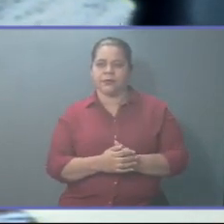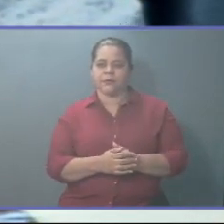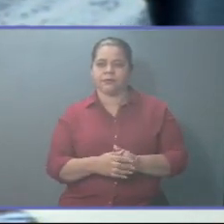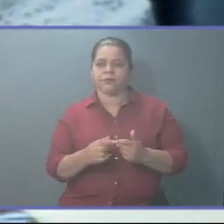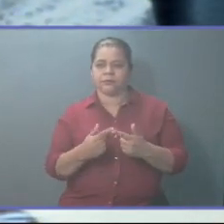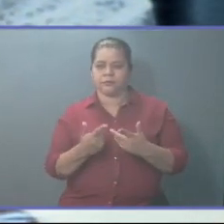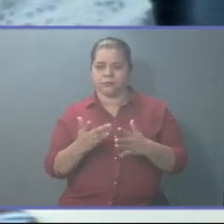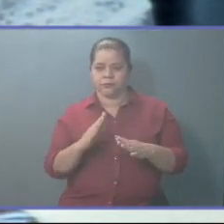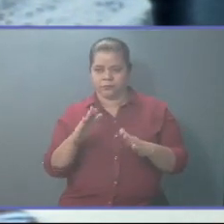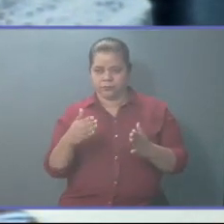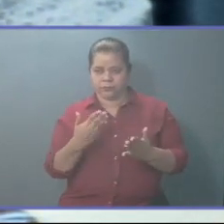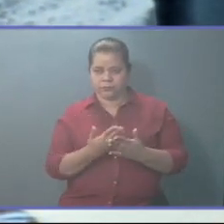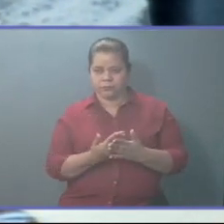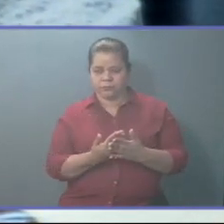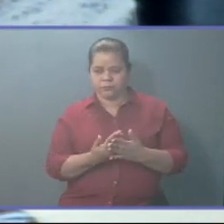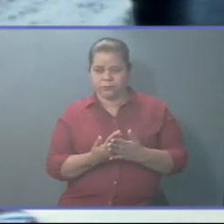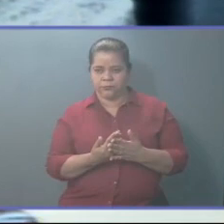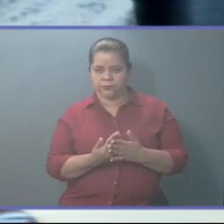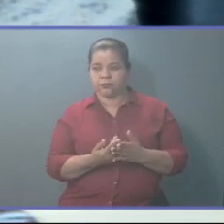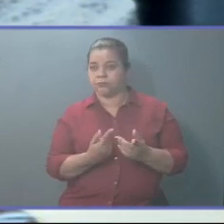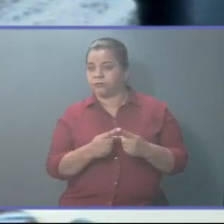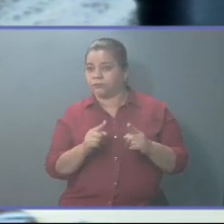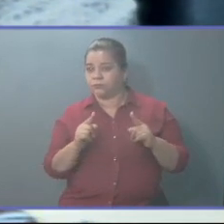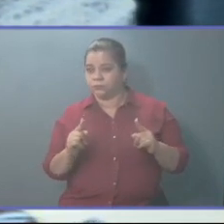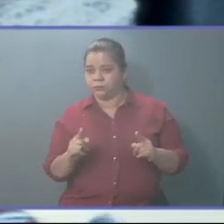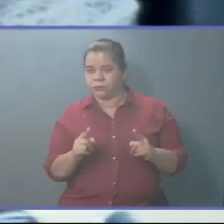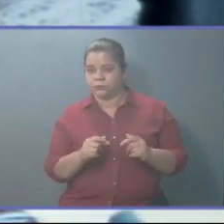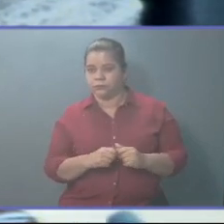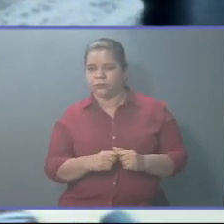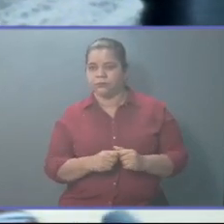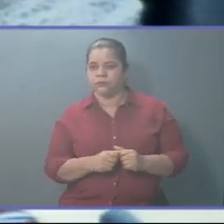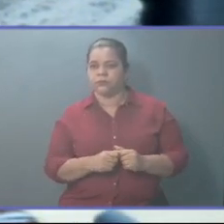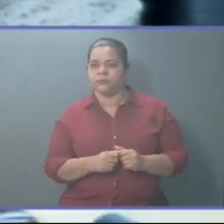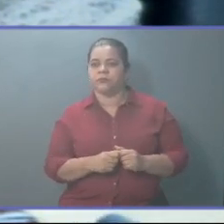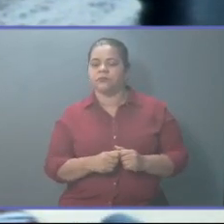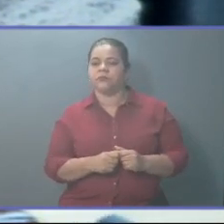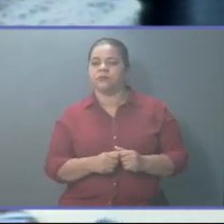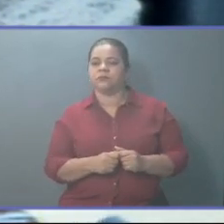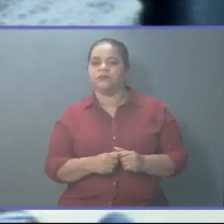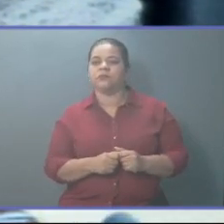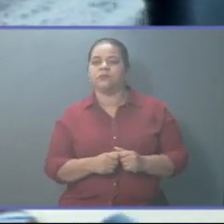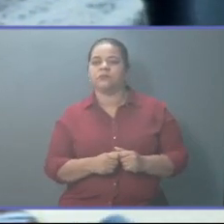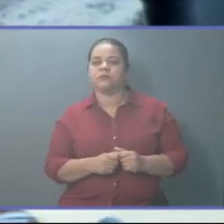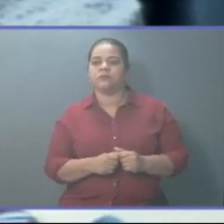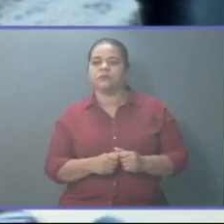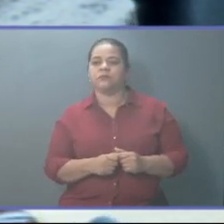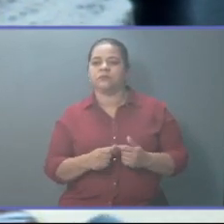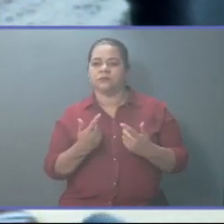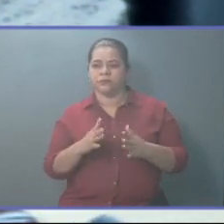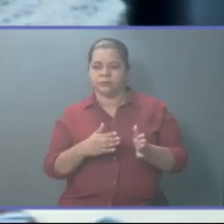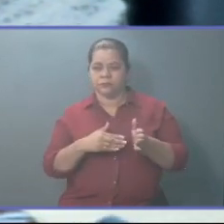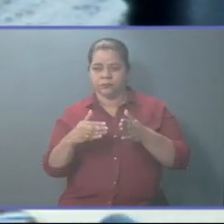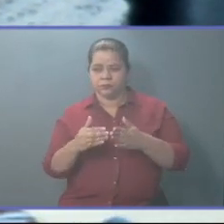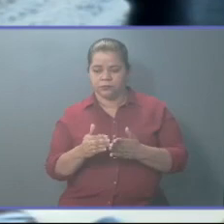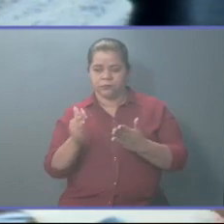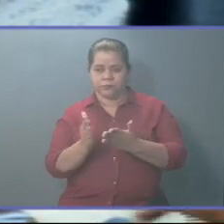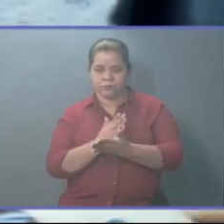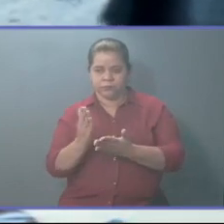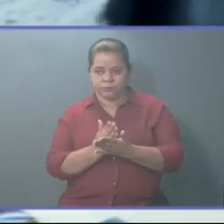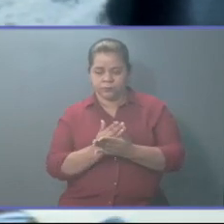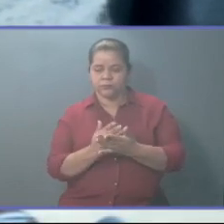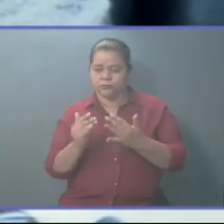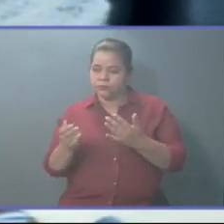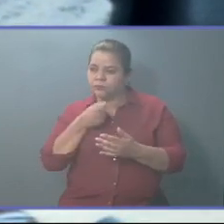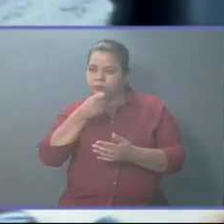instituciones. Y resultó que comenzaron a reunirse. Nos dieron